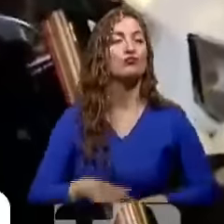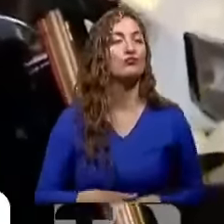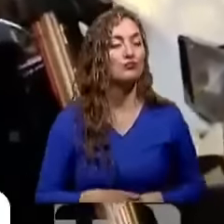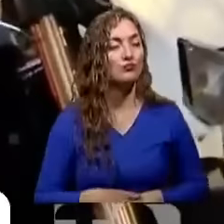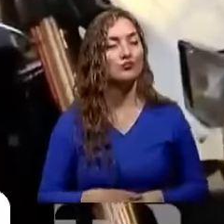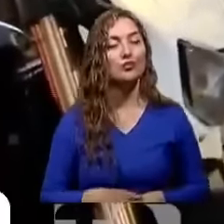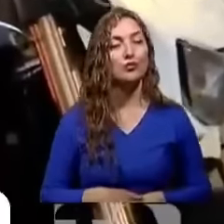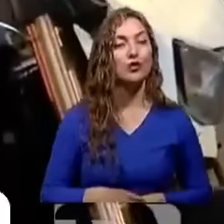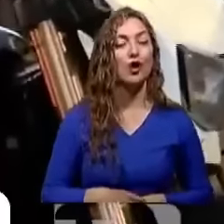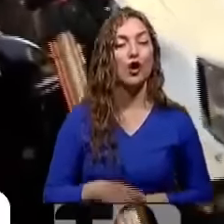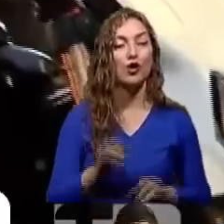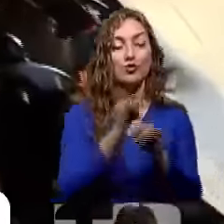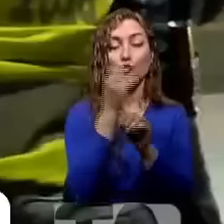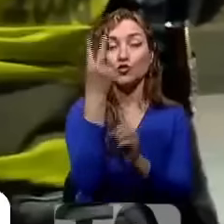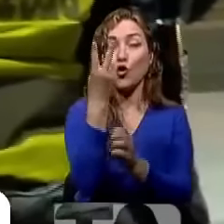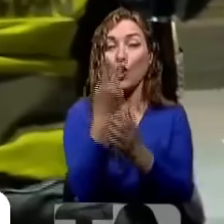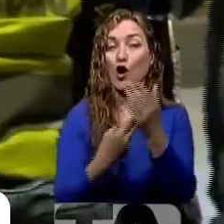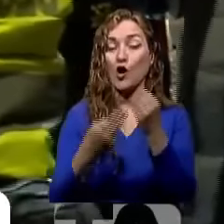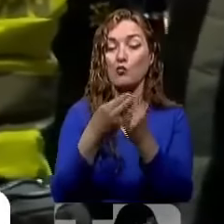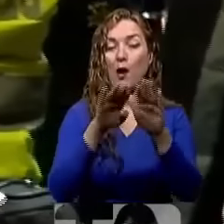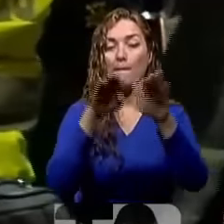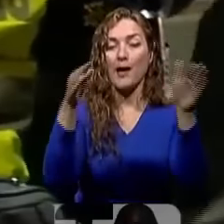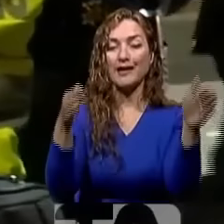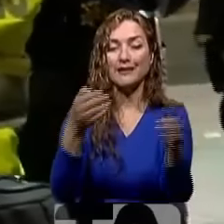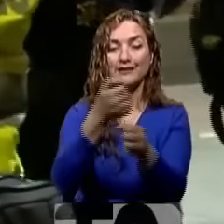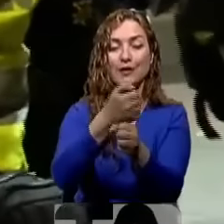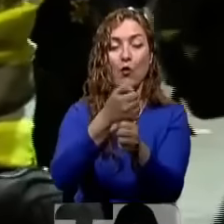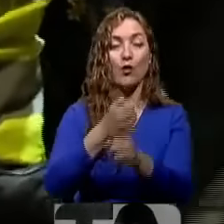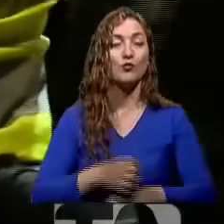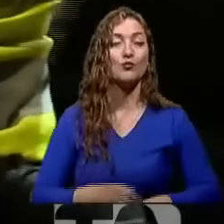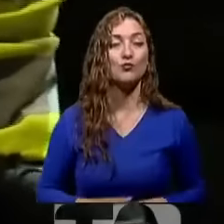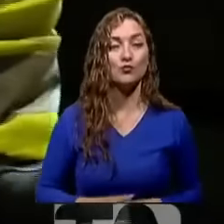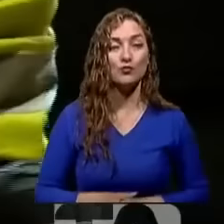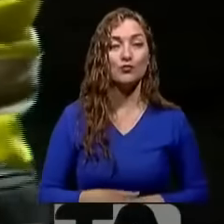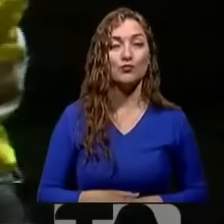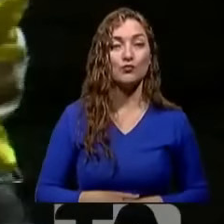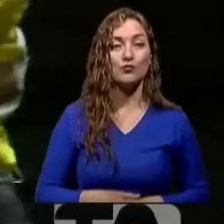ello, ambas instituciones organizan mesas de trabajo.